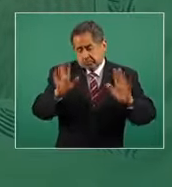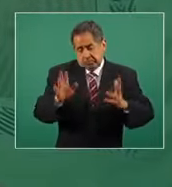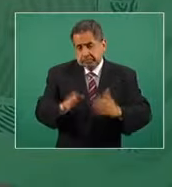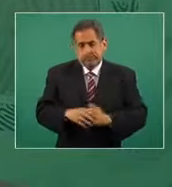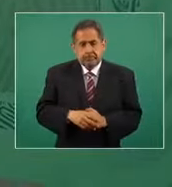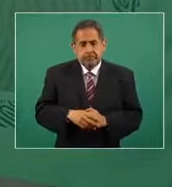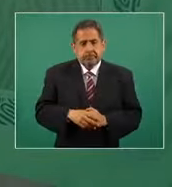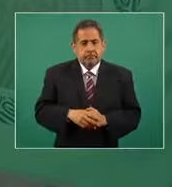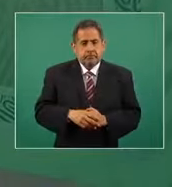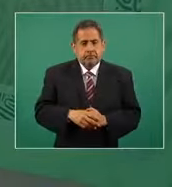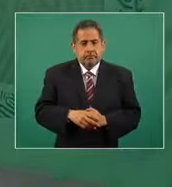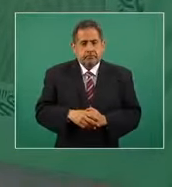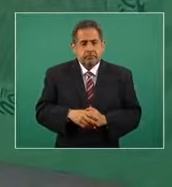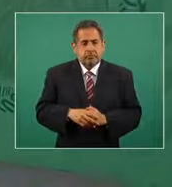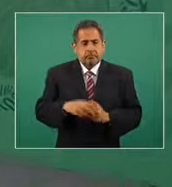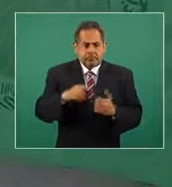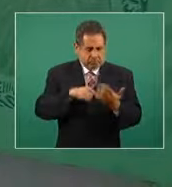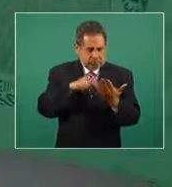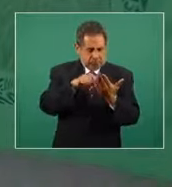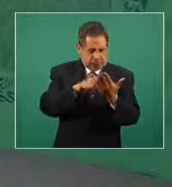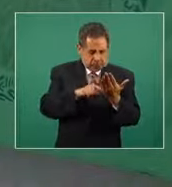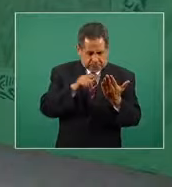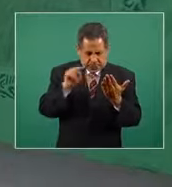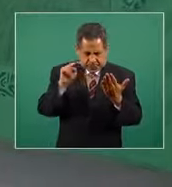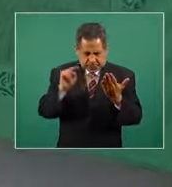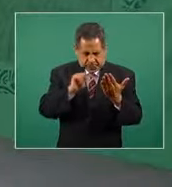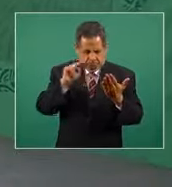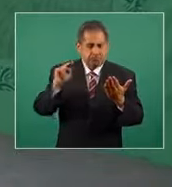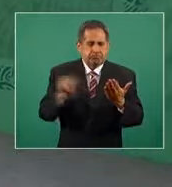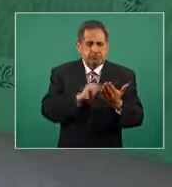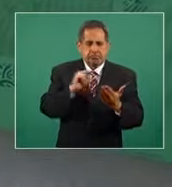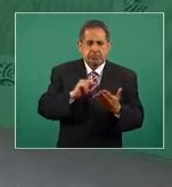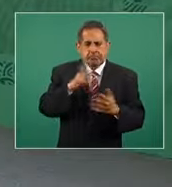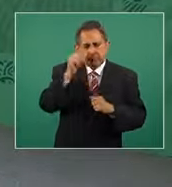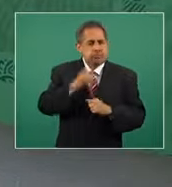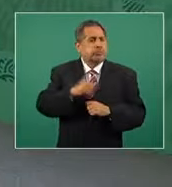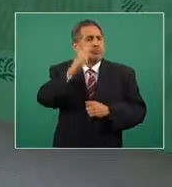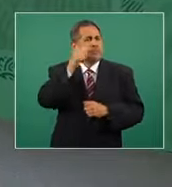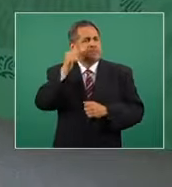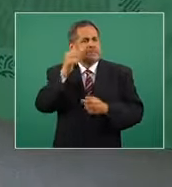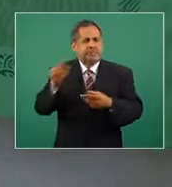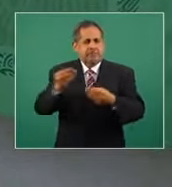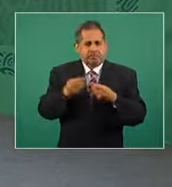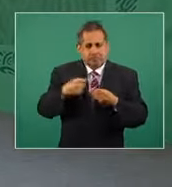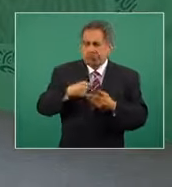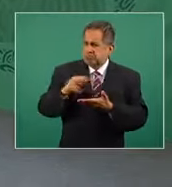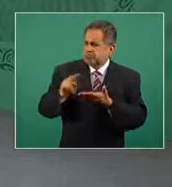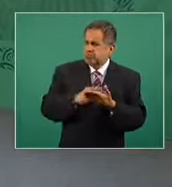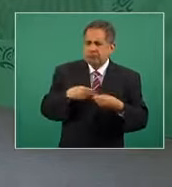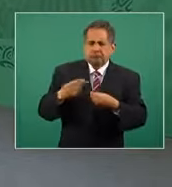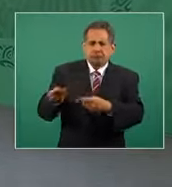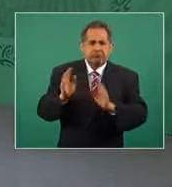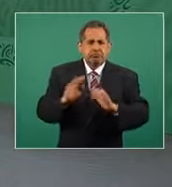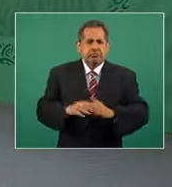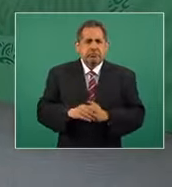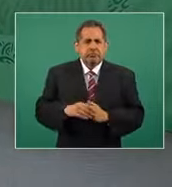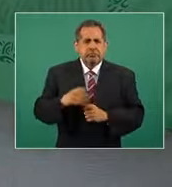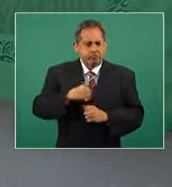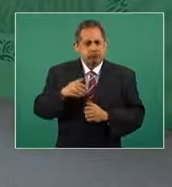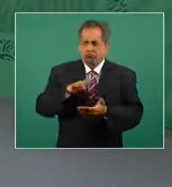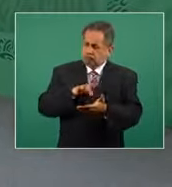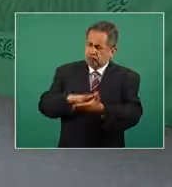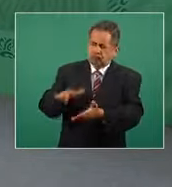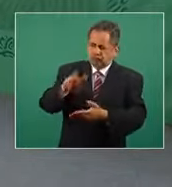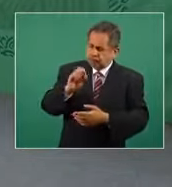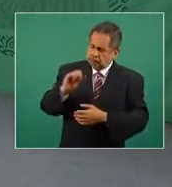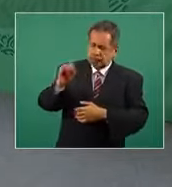porque suscribí un acuerdo. Ayer me trajeron y les firmé mi apoyo,